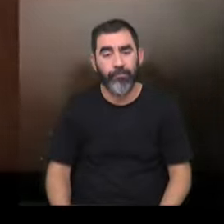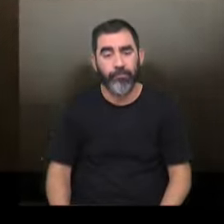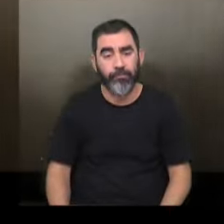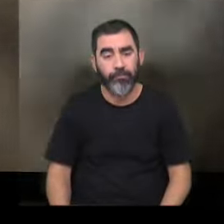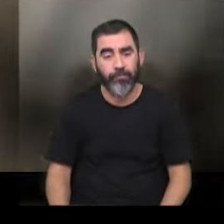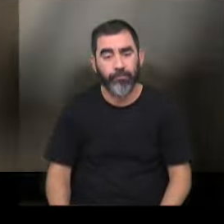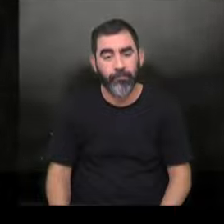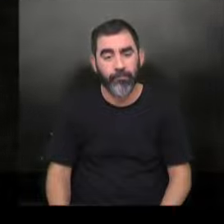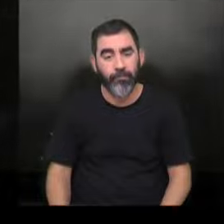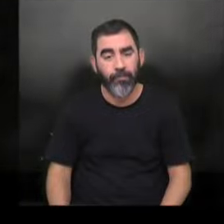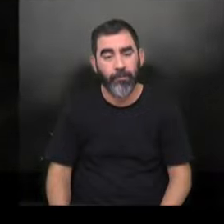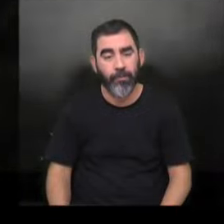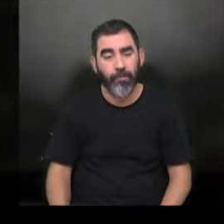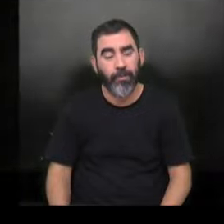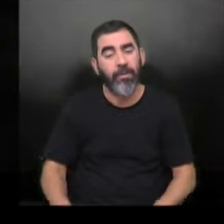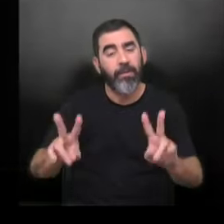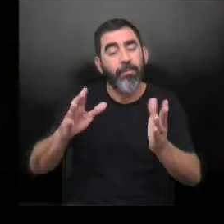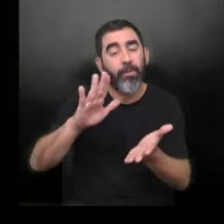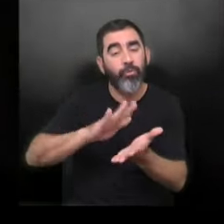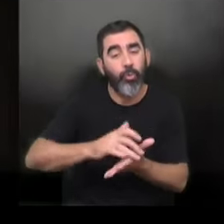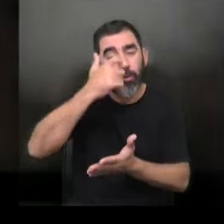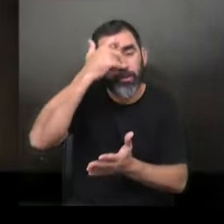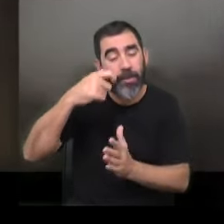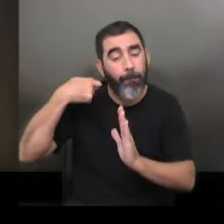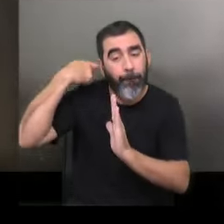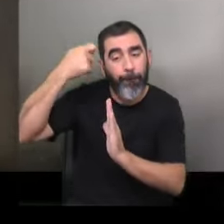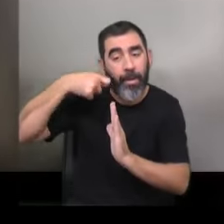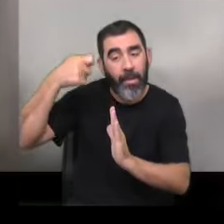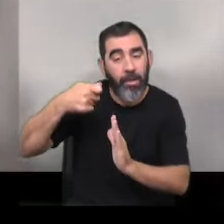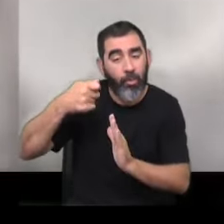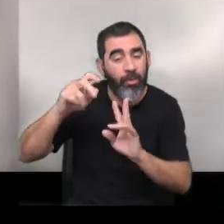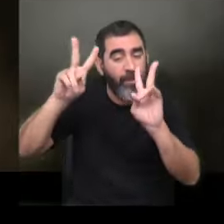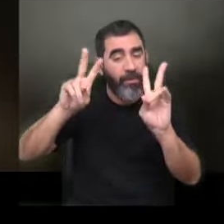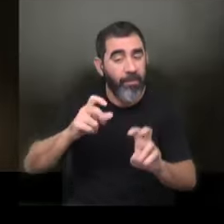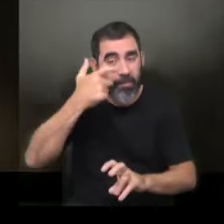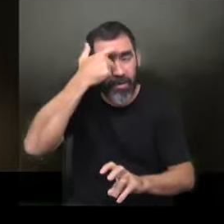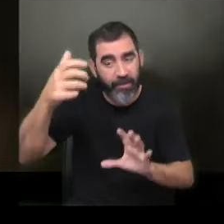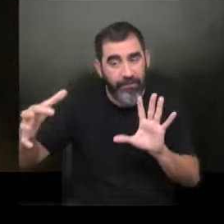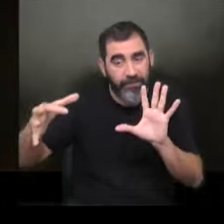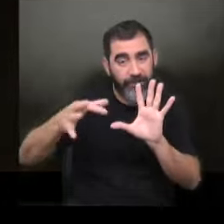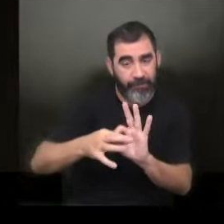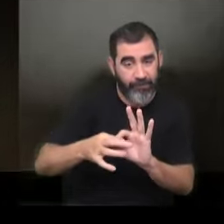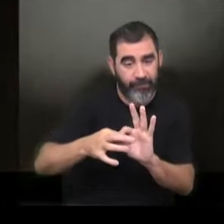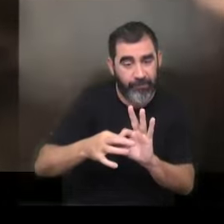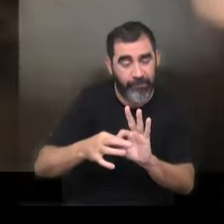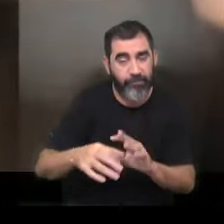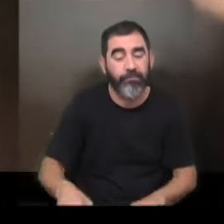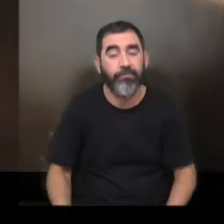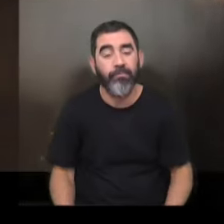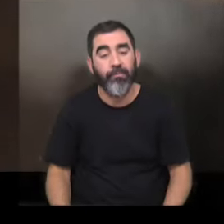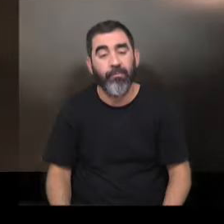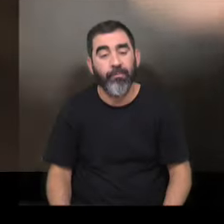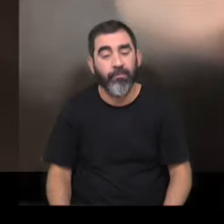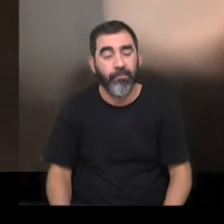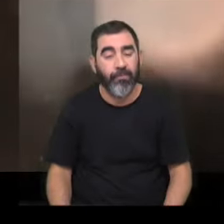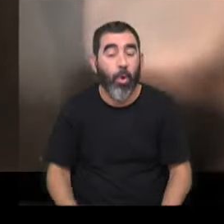Y arrancamos con nuestra columna sobre ciencia, sobre películas o series que estén vinculadas justamente a temas relacionados a la